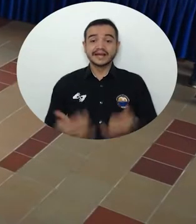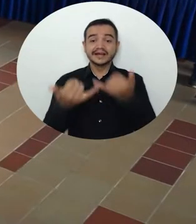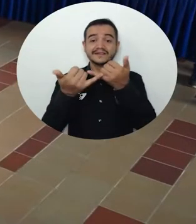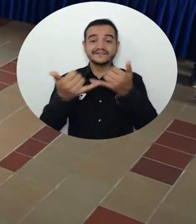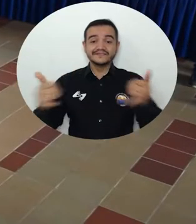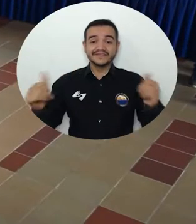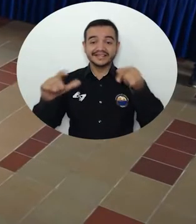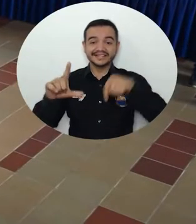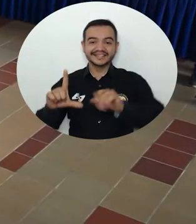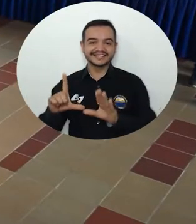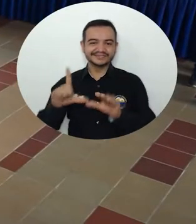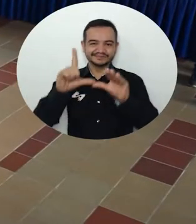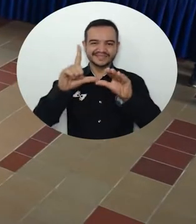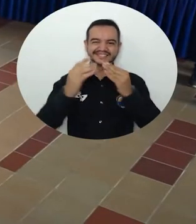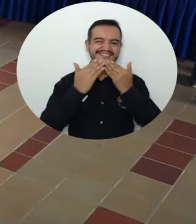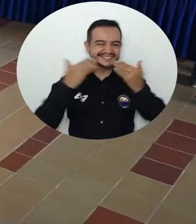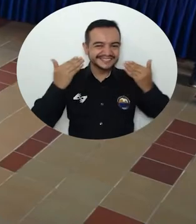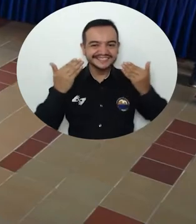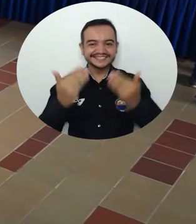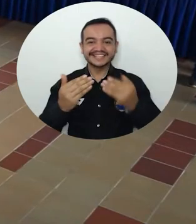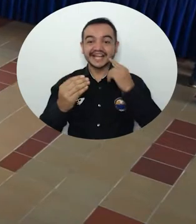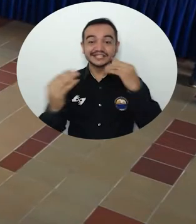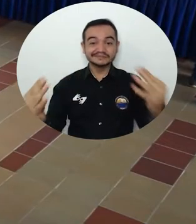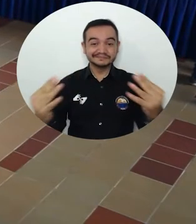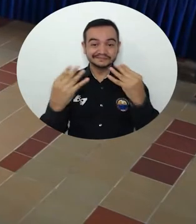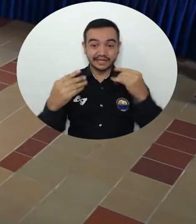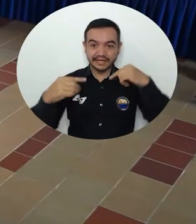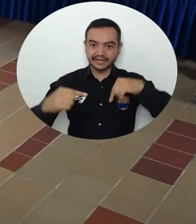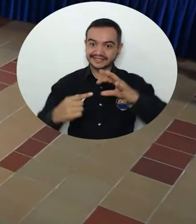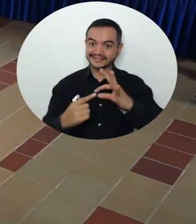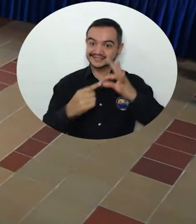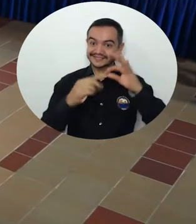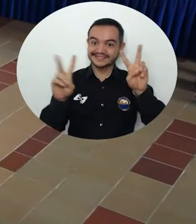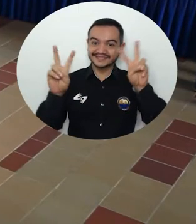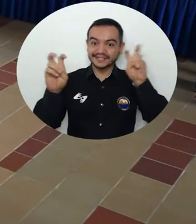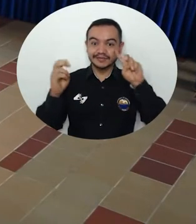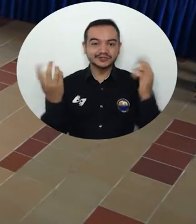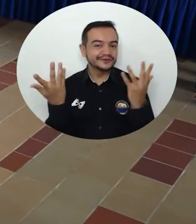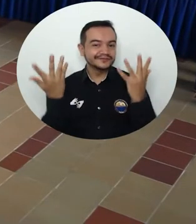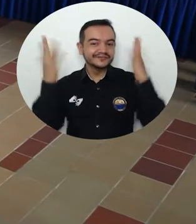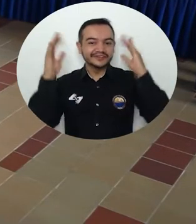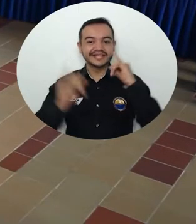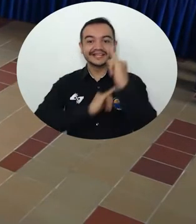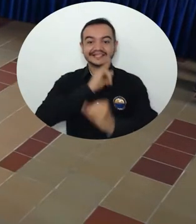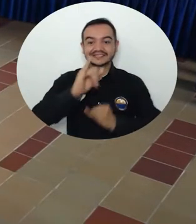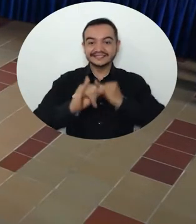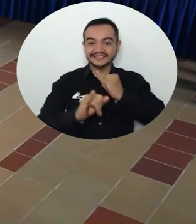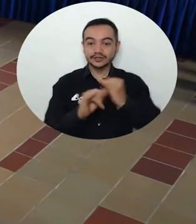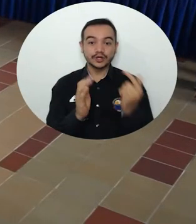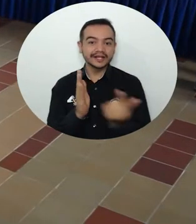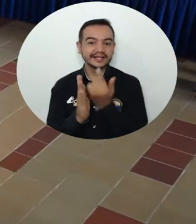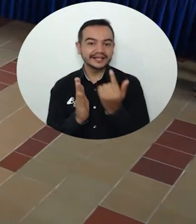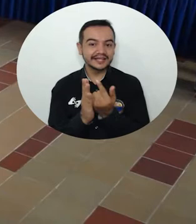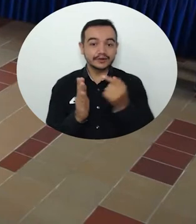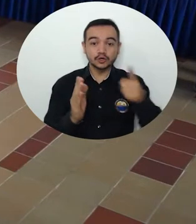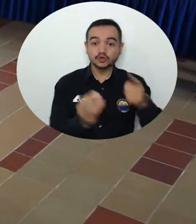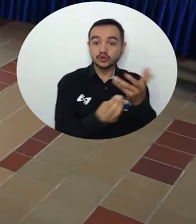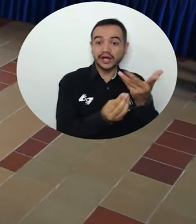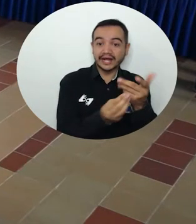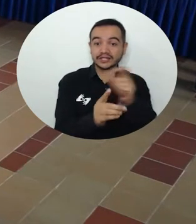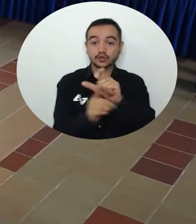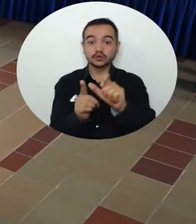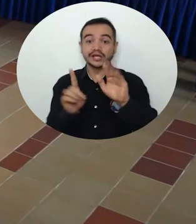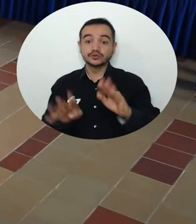Hemos llegado al final del Campus TV. Gracias por acompañarnos en esta emisión especial sobre la Feria Internacional del Libro, las Artes y la Cultura de Santa